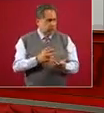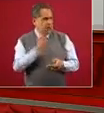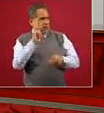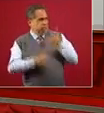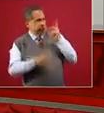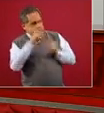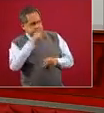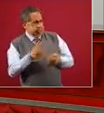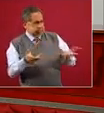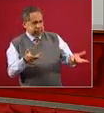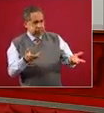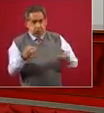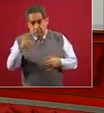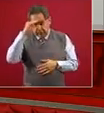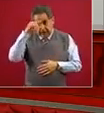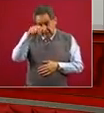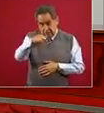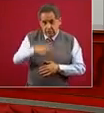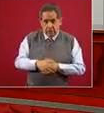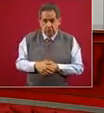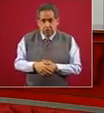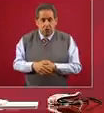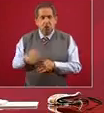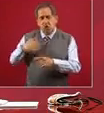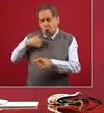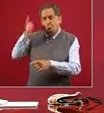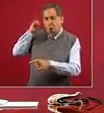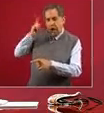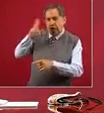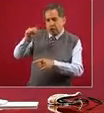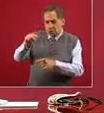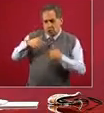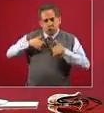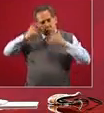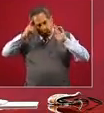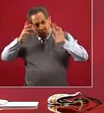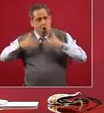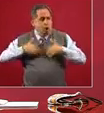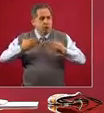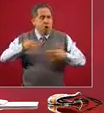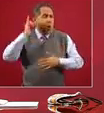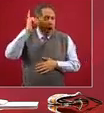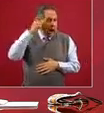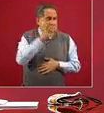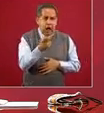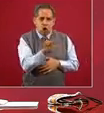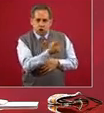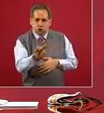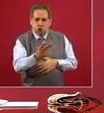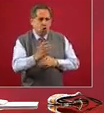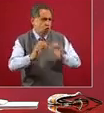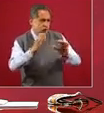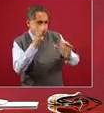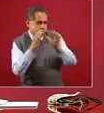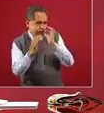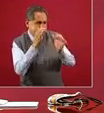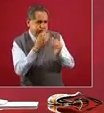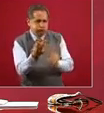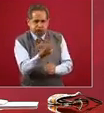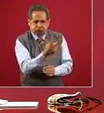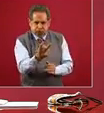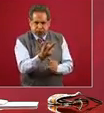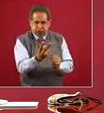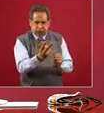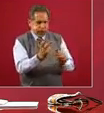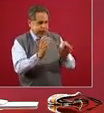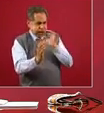roto, ¿no, secretaria? ¿No lo ve así? Yo esperaría que no. Yo confío en que las partes pueden solucionar